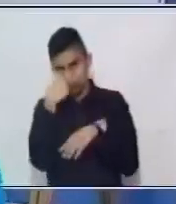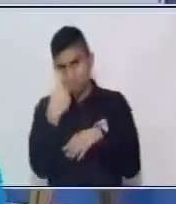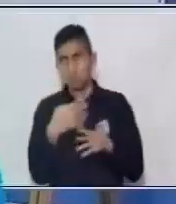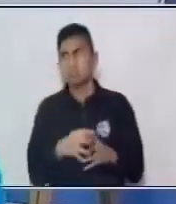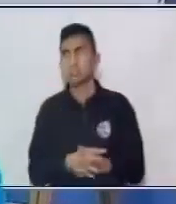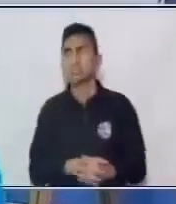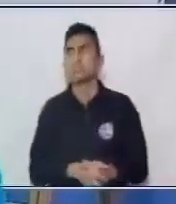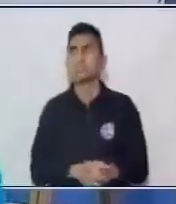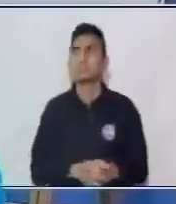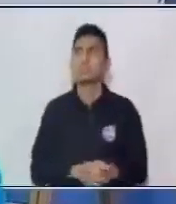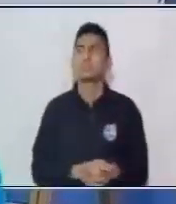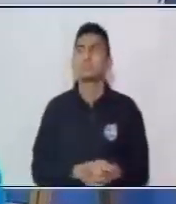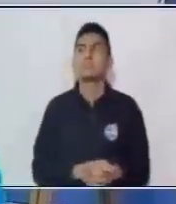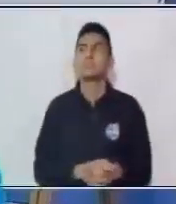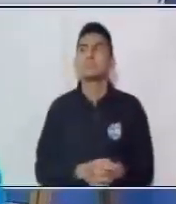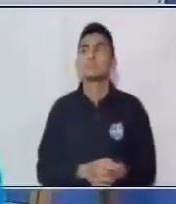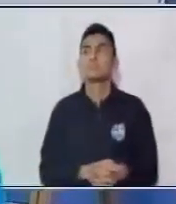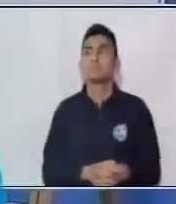El jarabe cada 6 horas. Muy bien.